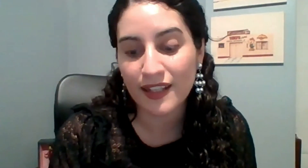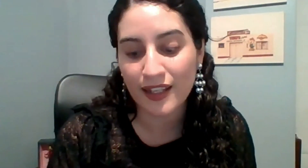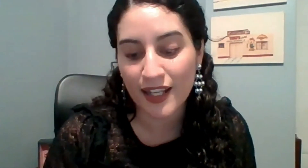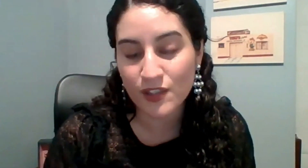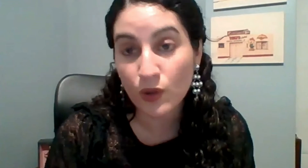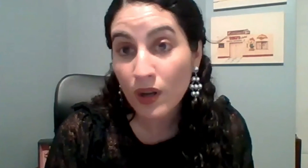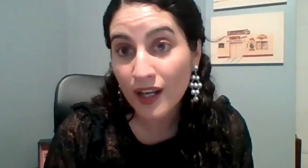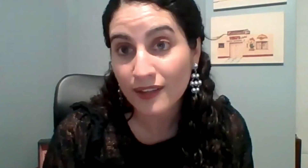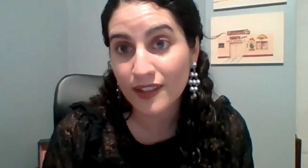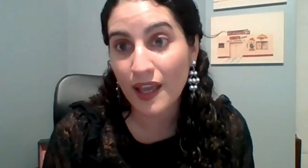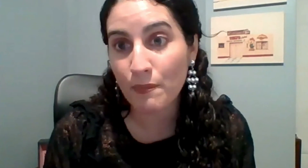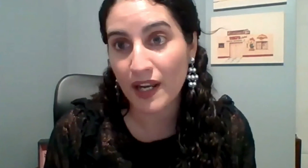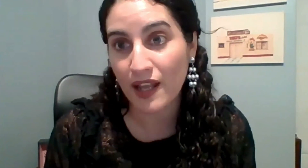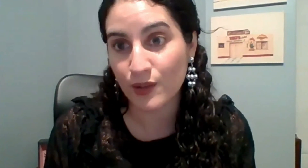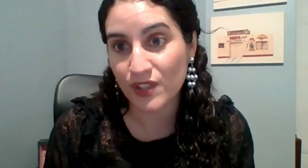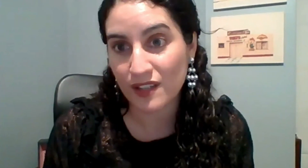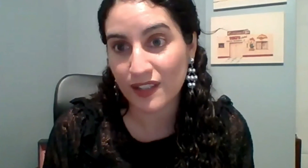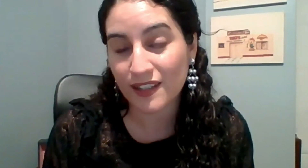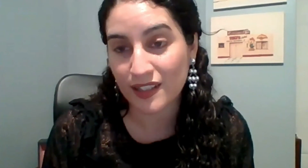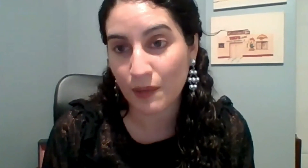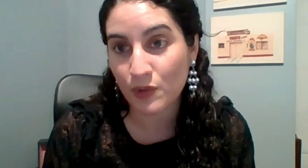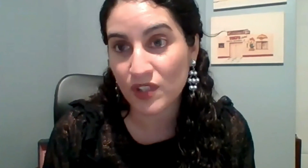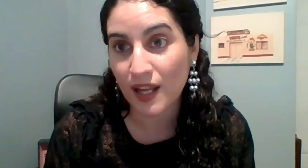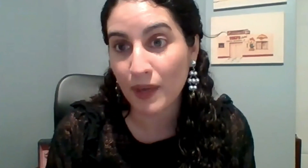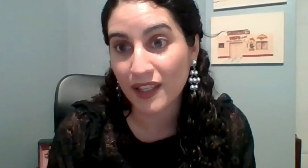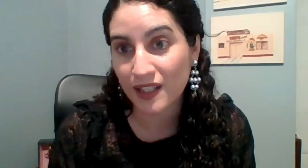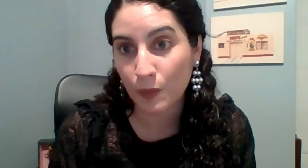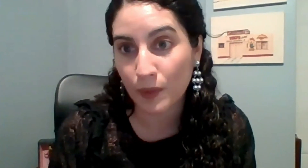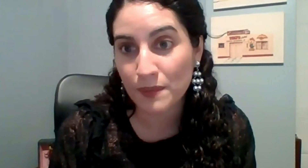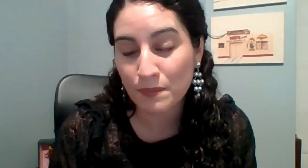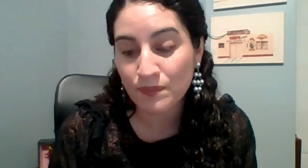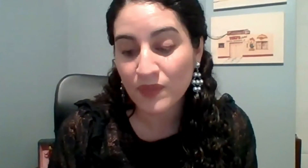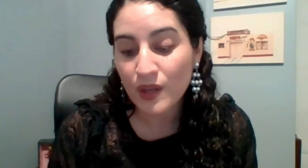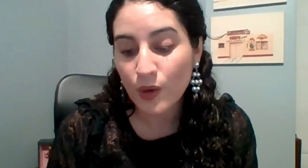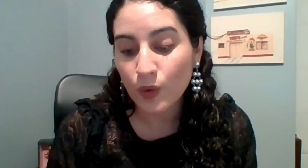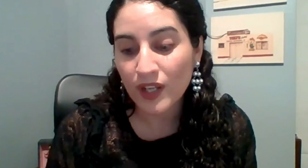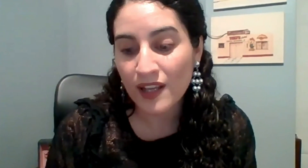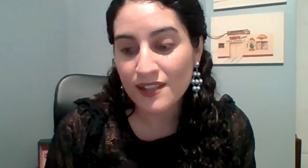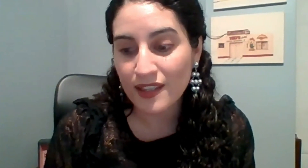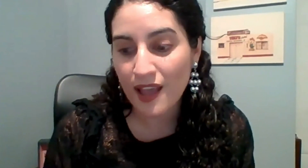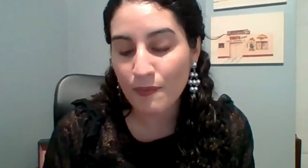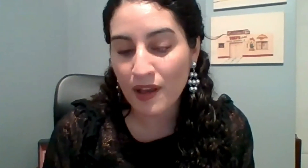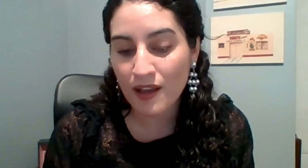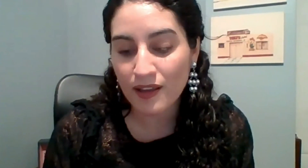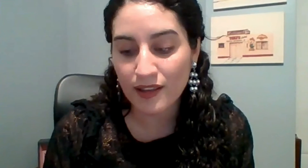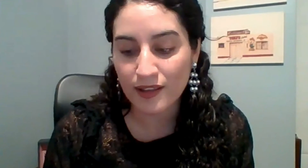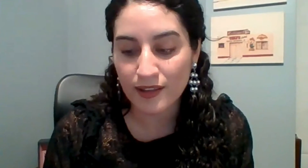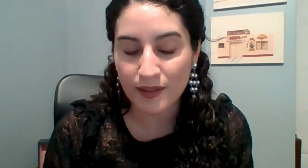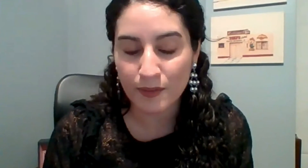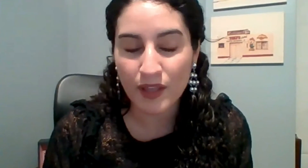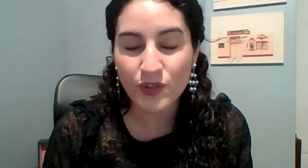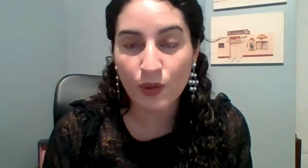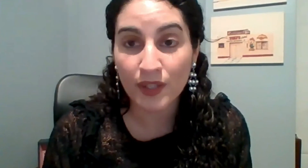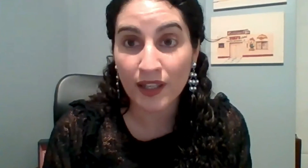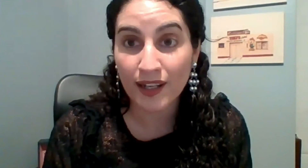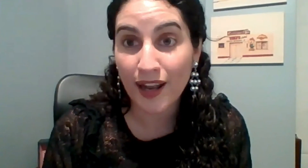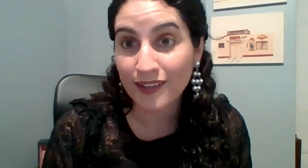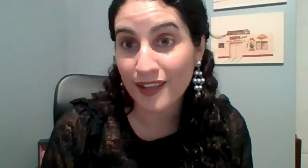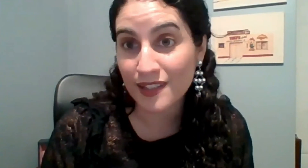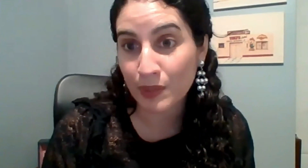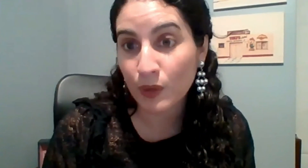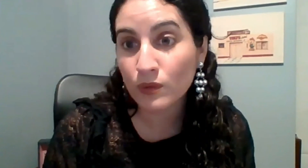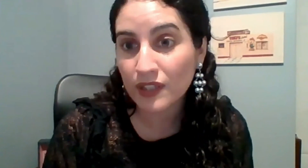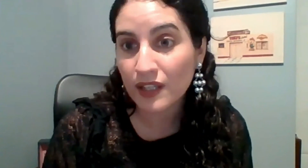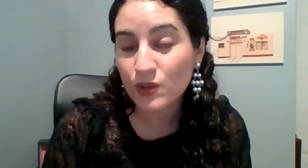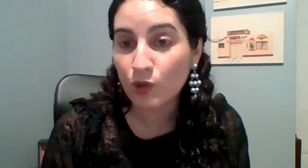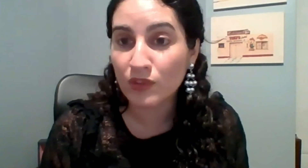mirar las 2 cartillas para docentes que tenemos en la página web. Una se llama, es sobre el arte de